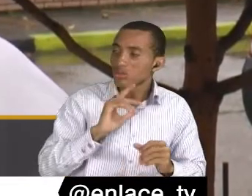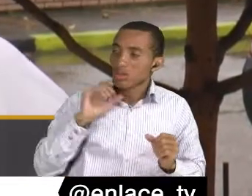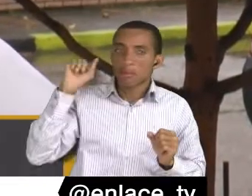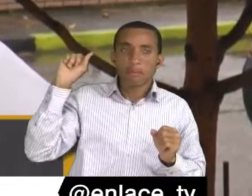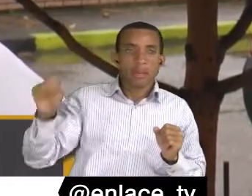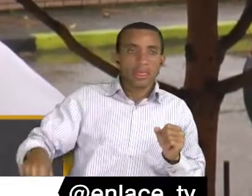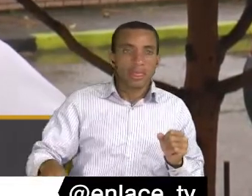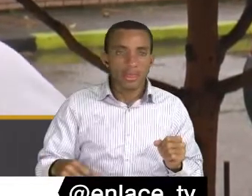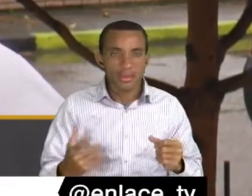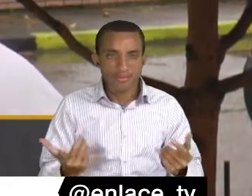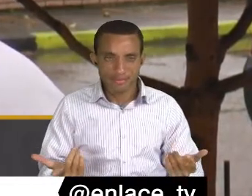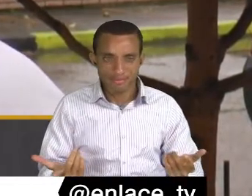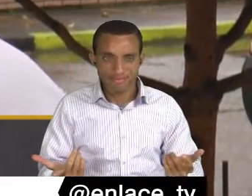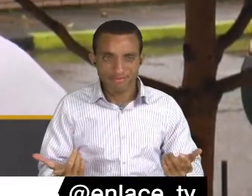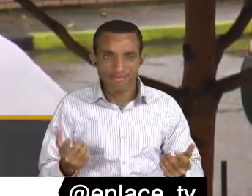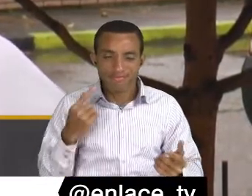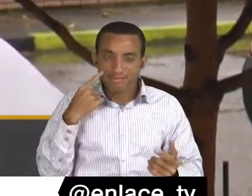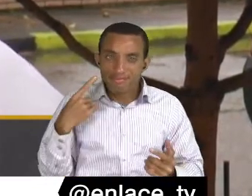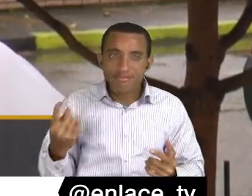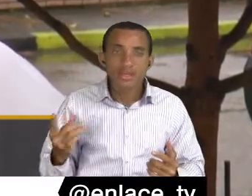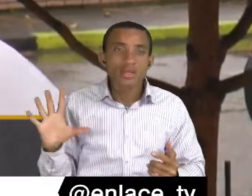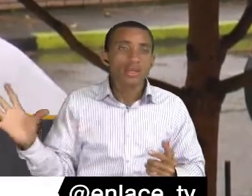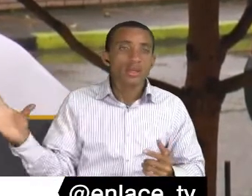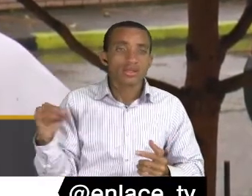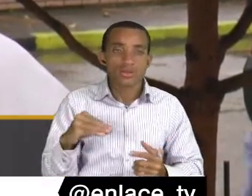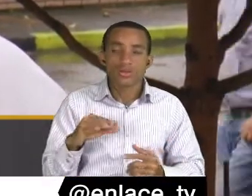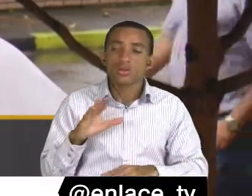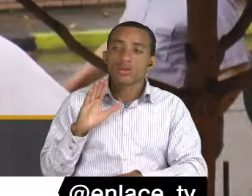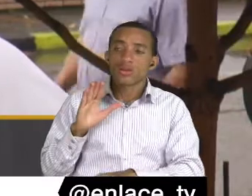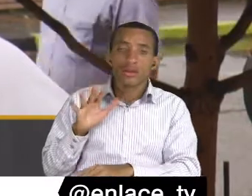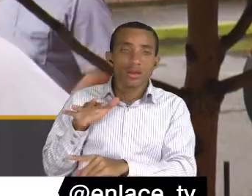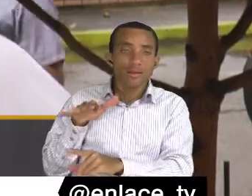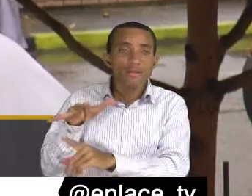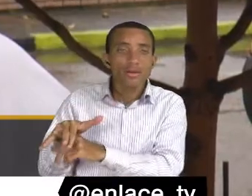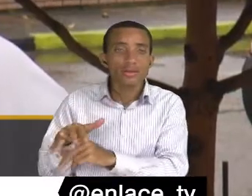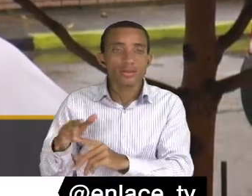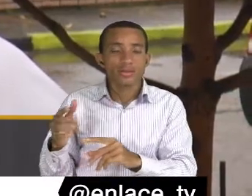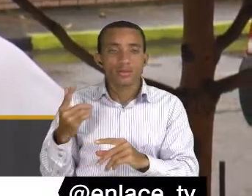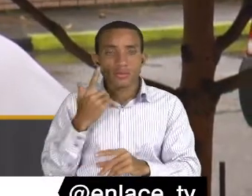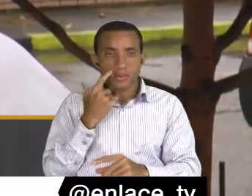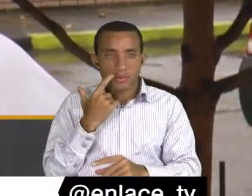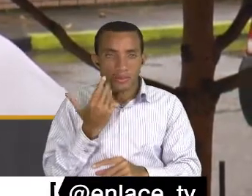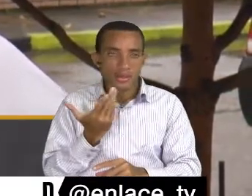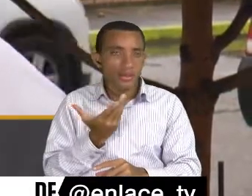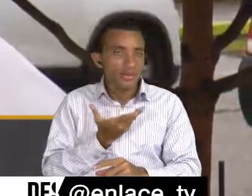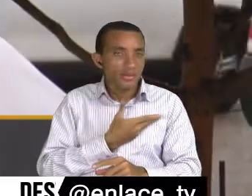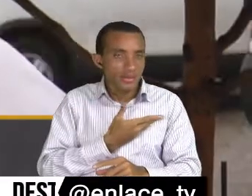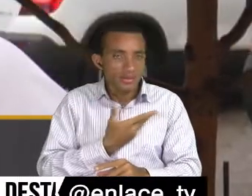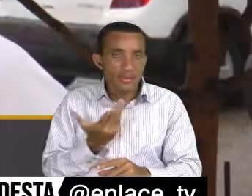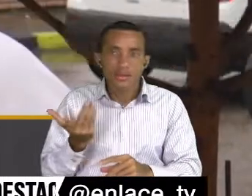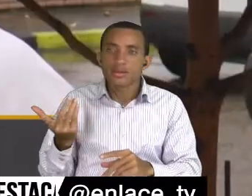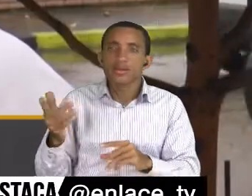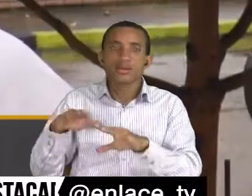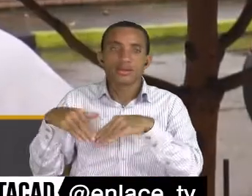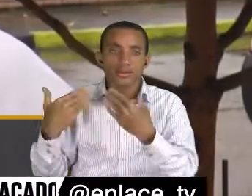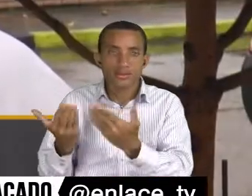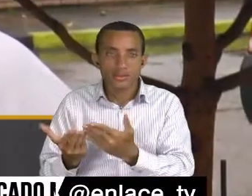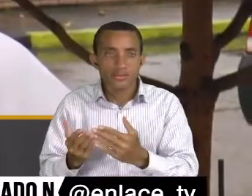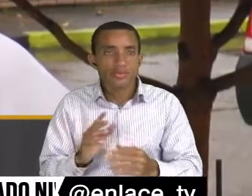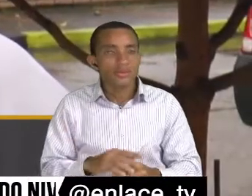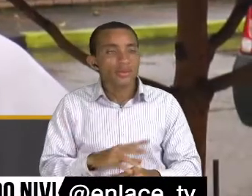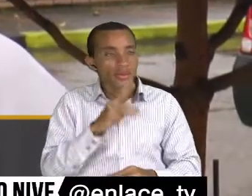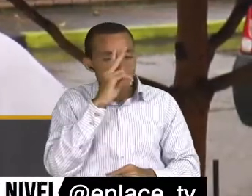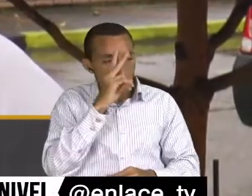alumno, al padre de familia, al plantel educativo y a la Secretaría de Educación. Si el señor alcalde les está dando un bono por recoger los alumnos, pues respete ese